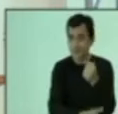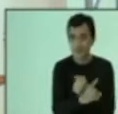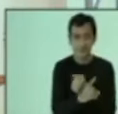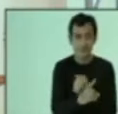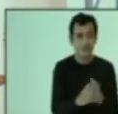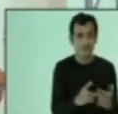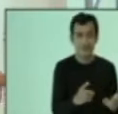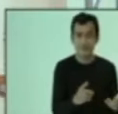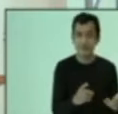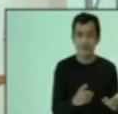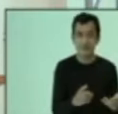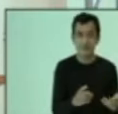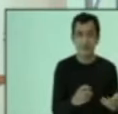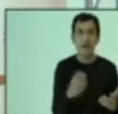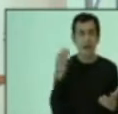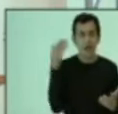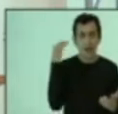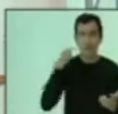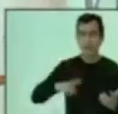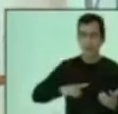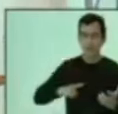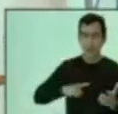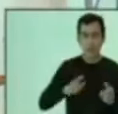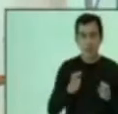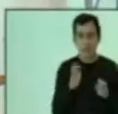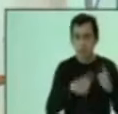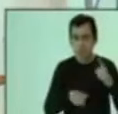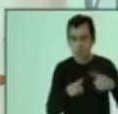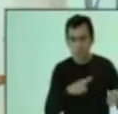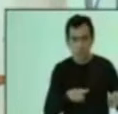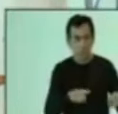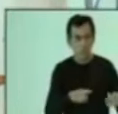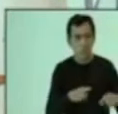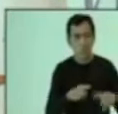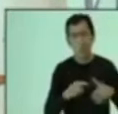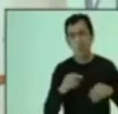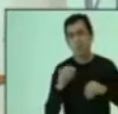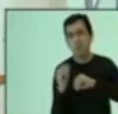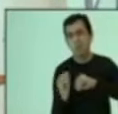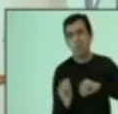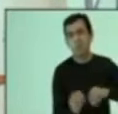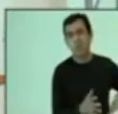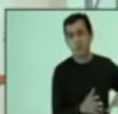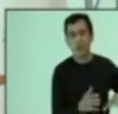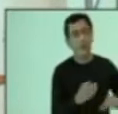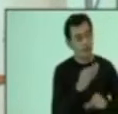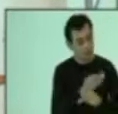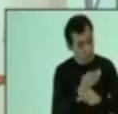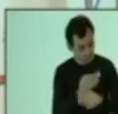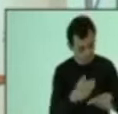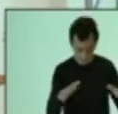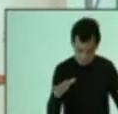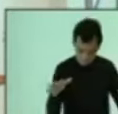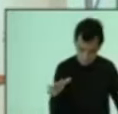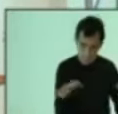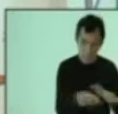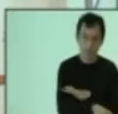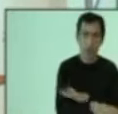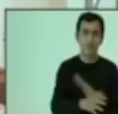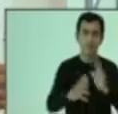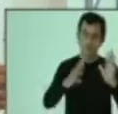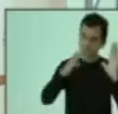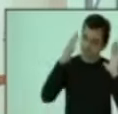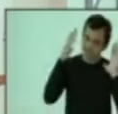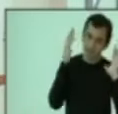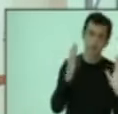quienes han estado o han pasado no han puesto el interés. Pero bueno, es momento de hacer un cambio y creo